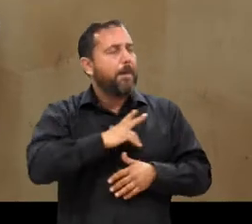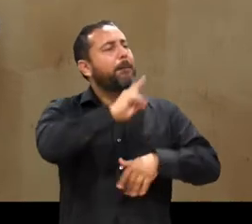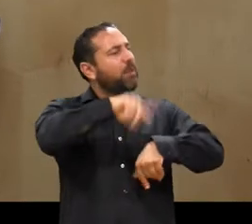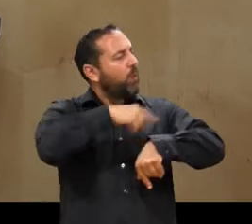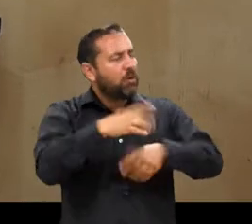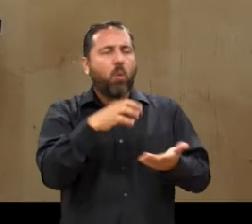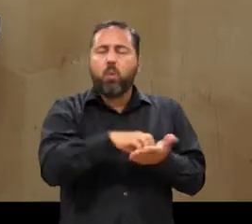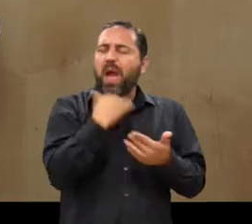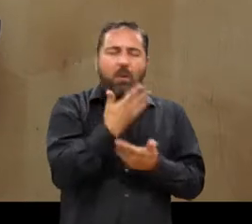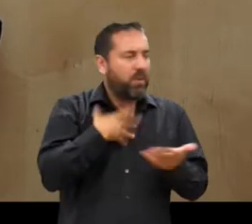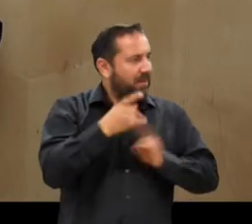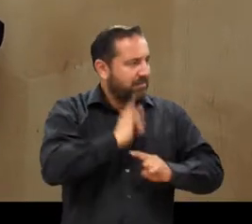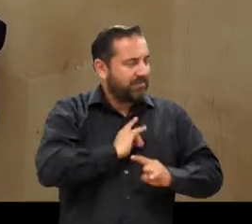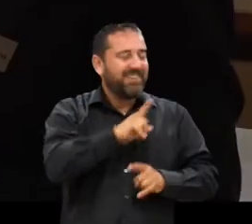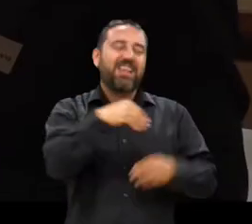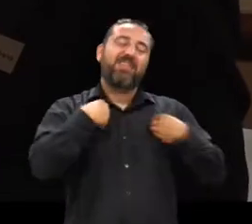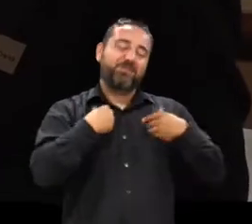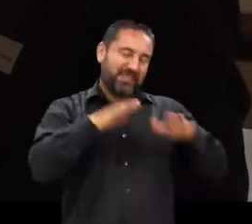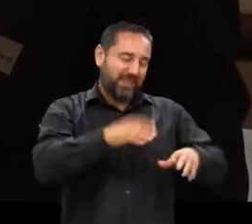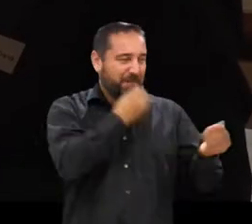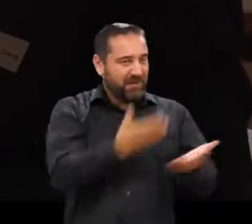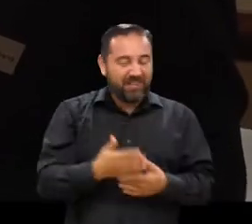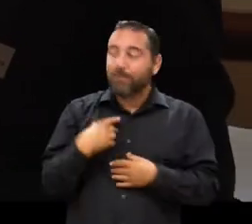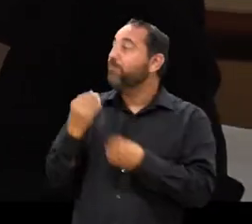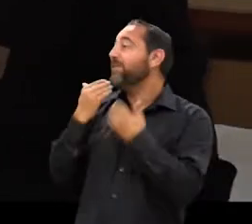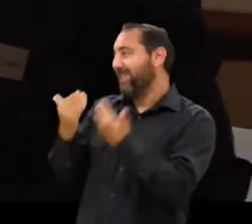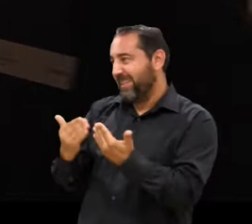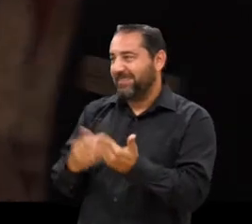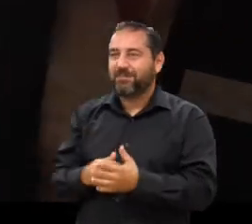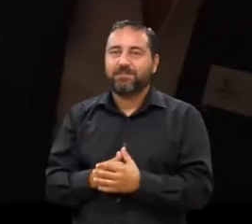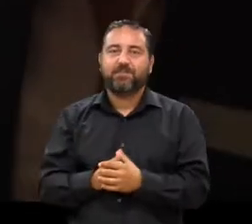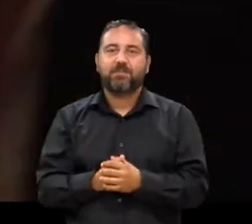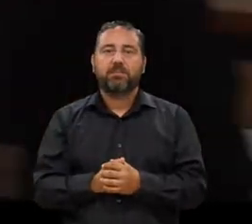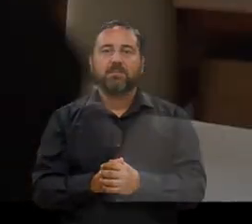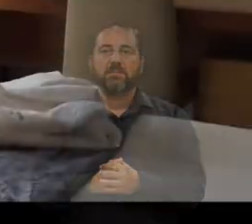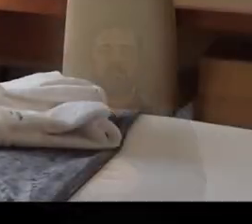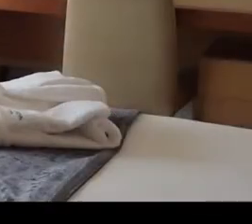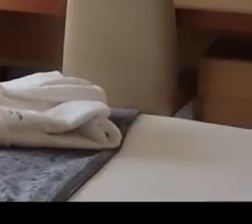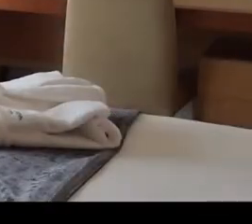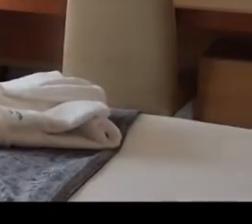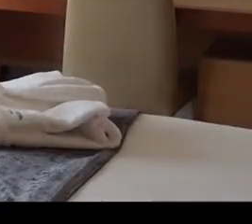recepción, ¿vale? 24 horas, cualquier duda que tenga. Que disfrute de la estancia, bienvenida. Muchas gracias. Muchas gracias.